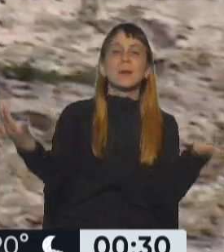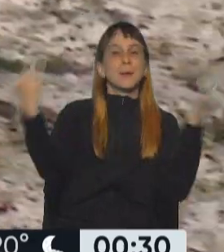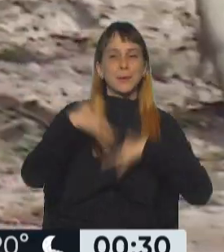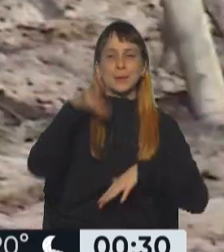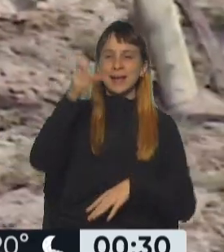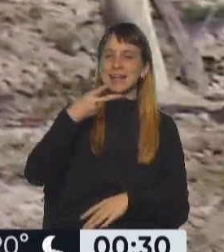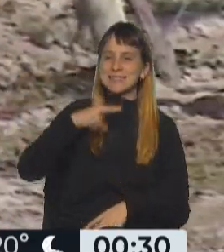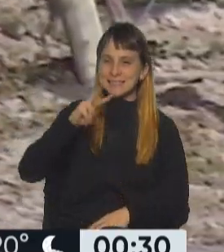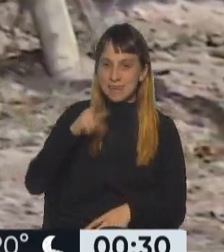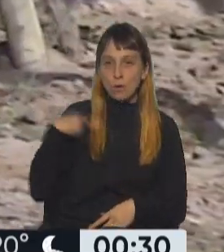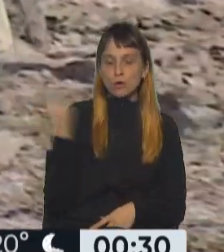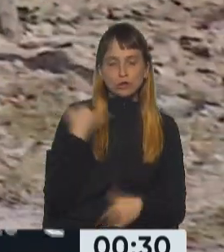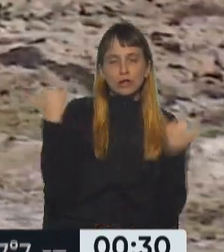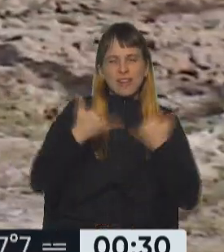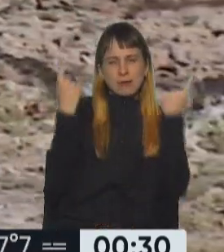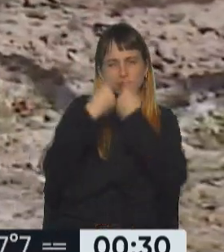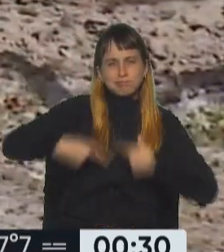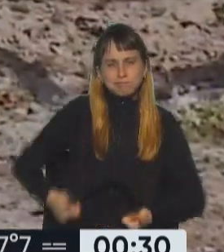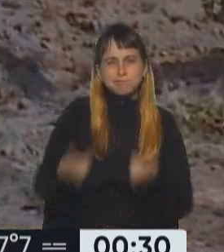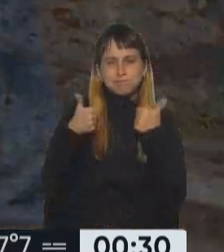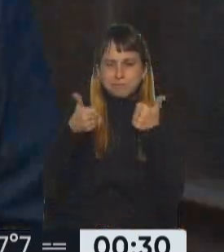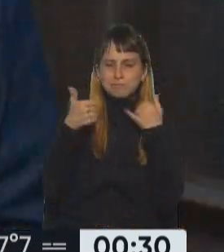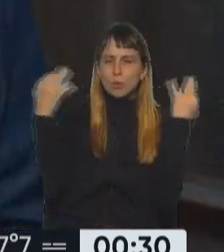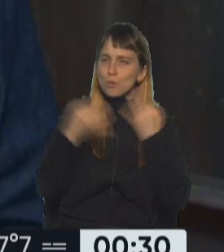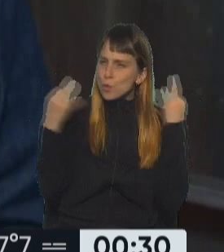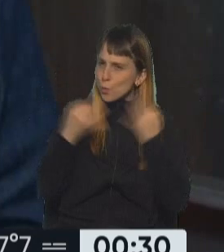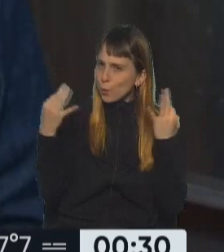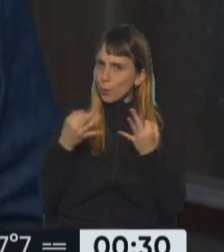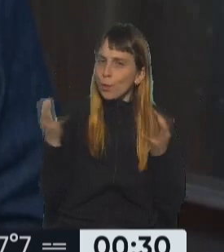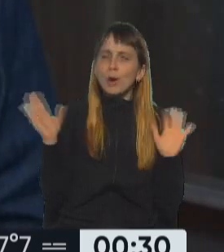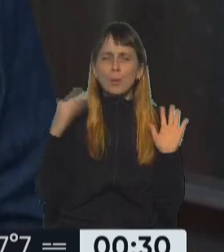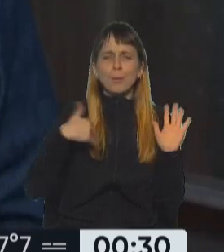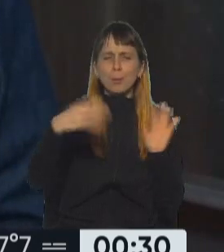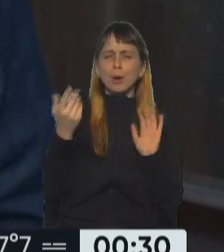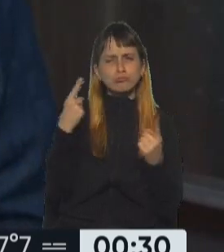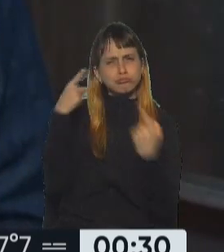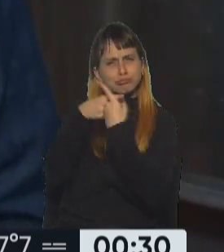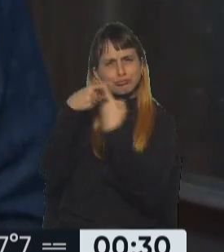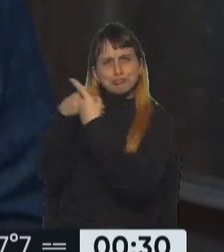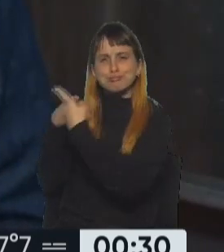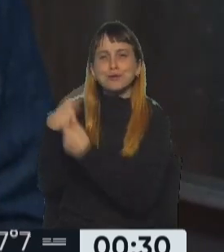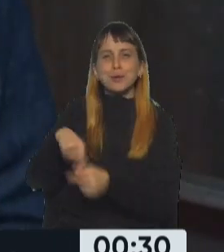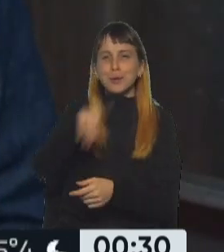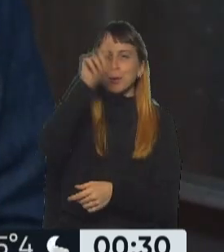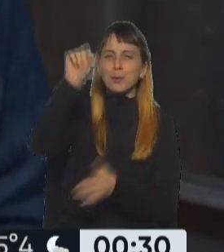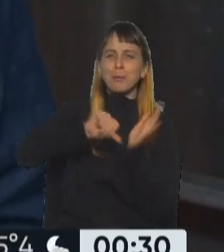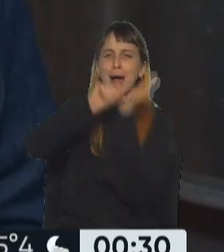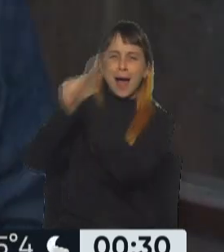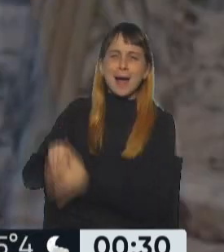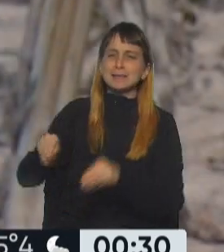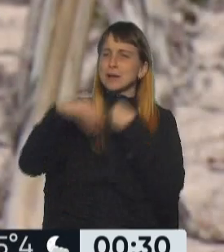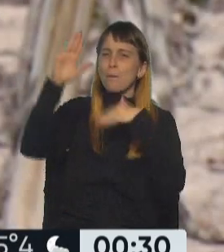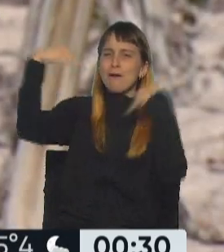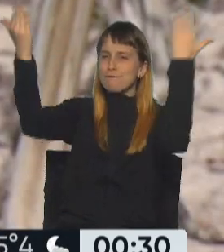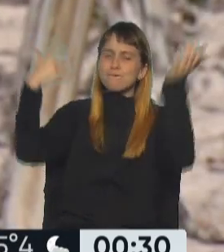buena materia prima y tenemos con qué competir a cualquier nivel de países extranjeros. No hay